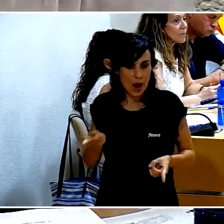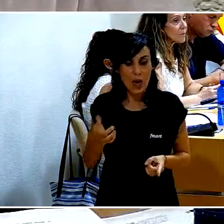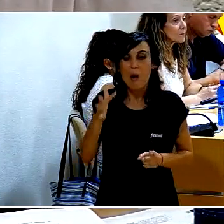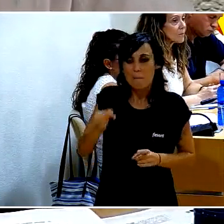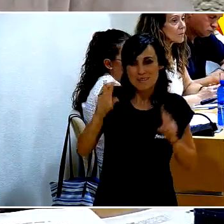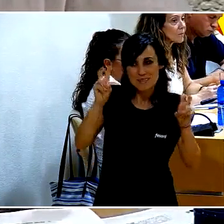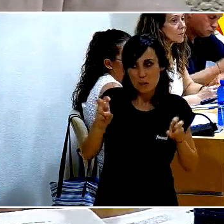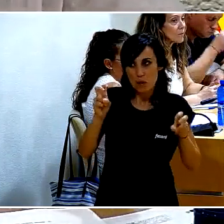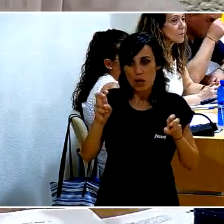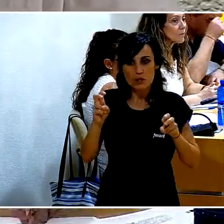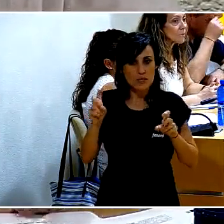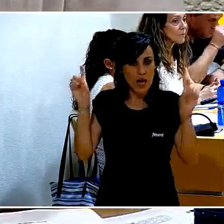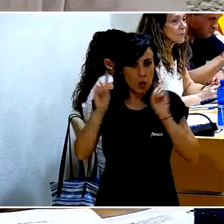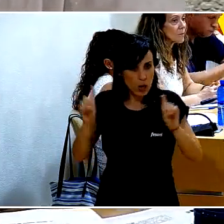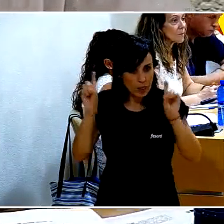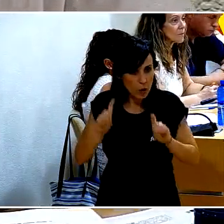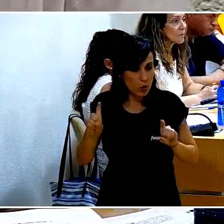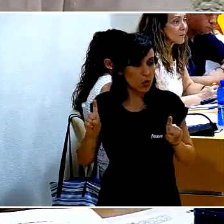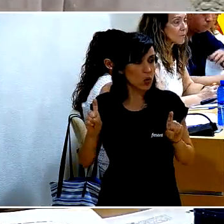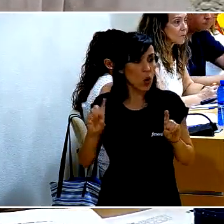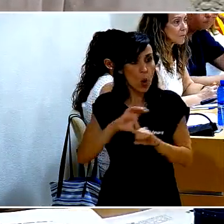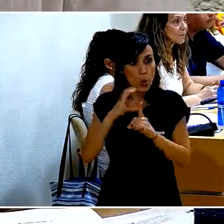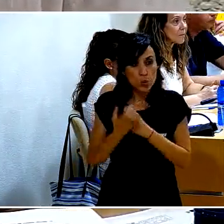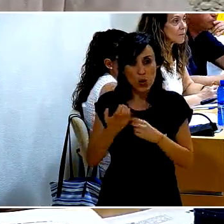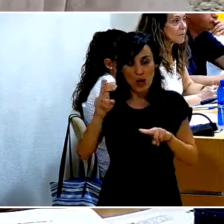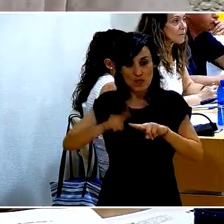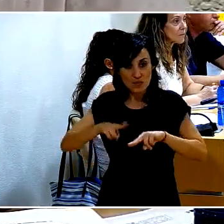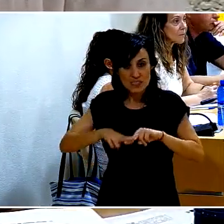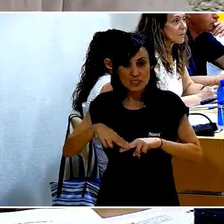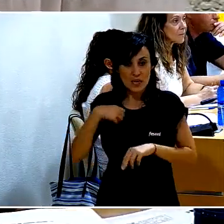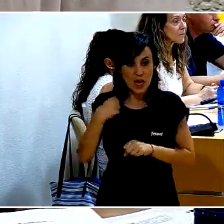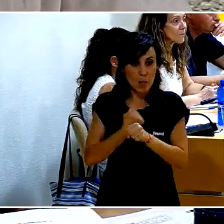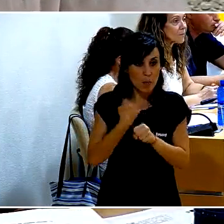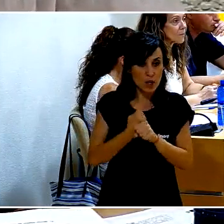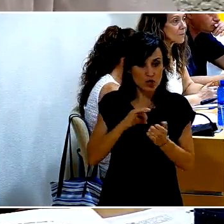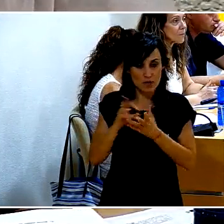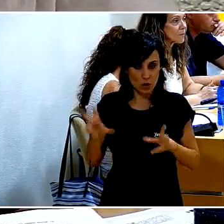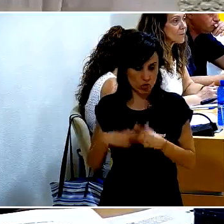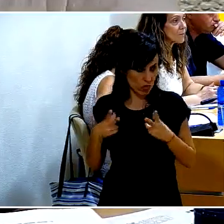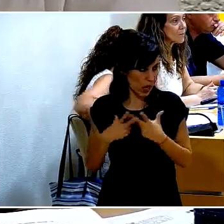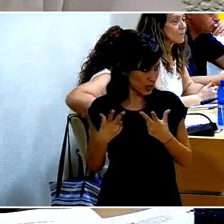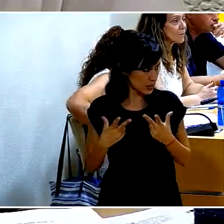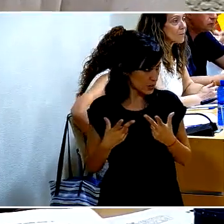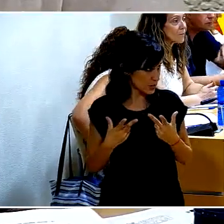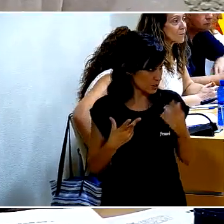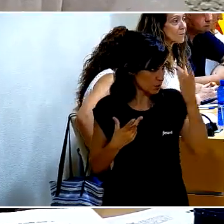en temas de educación, cultura y fiestas, empleo y servicios sociales. En el apartado